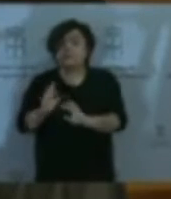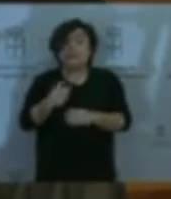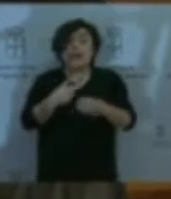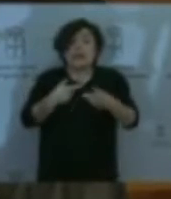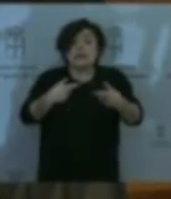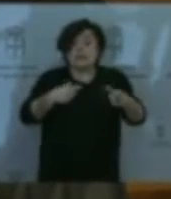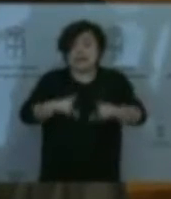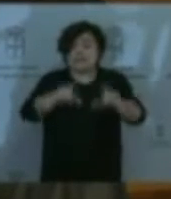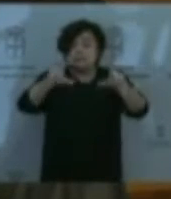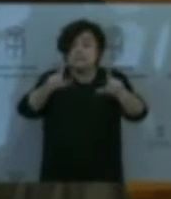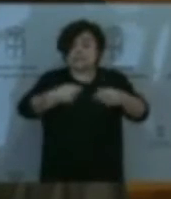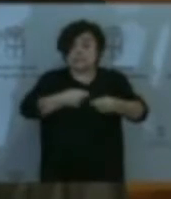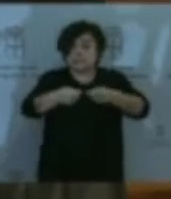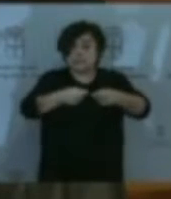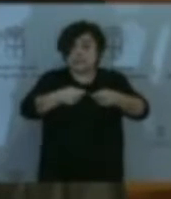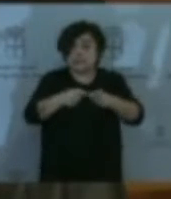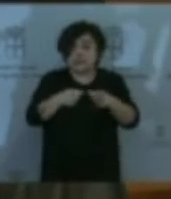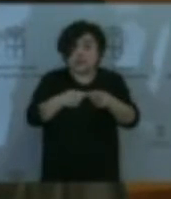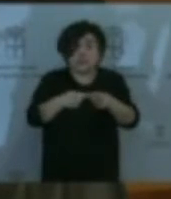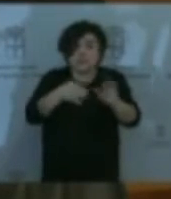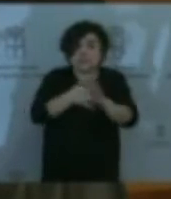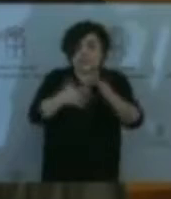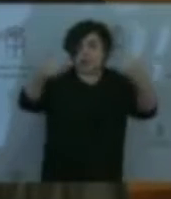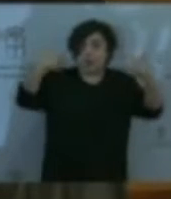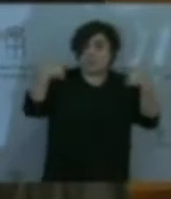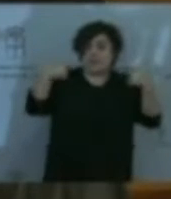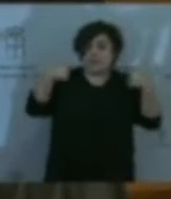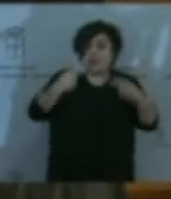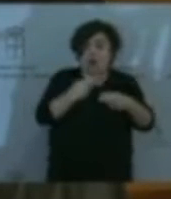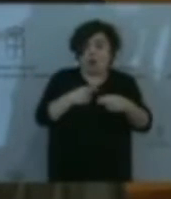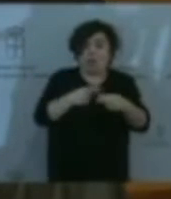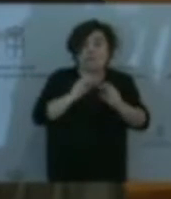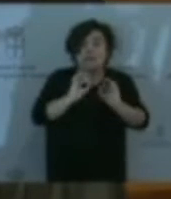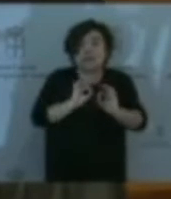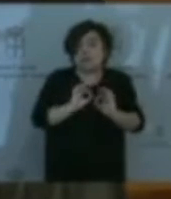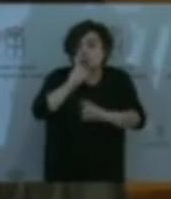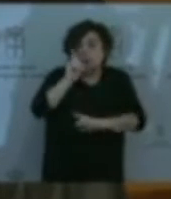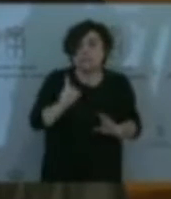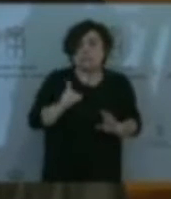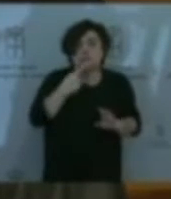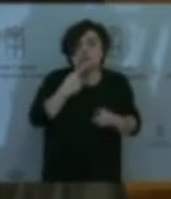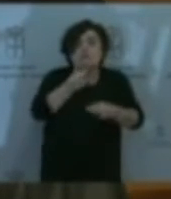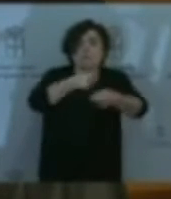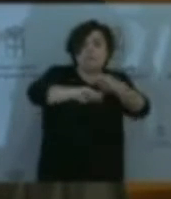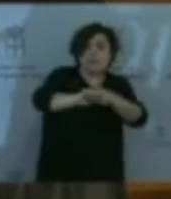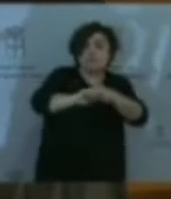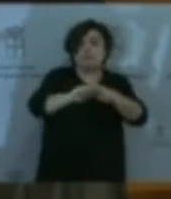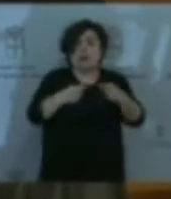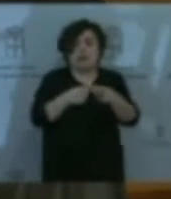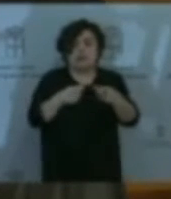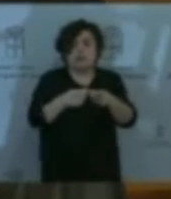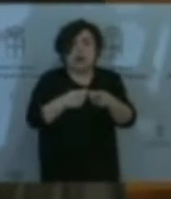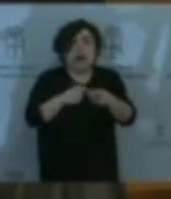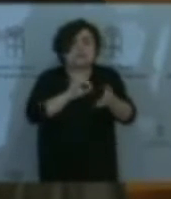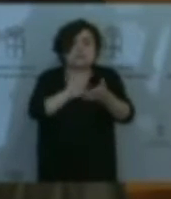competencia y atienden no solo a la venta de billetes de servicios regionales, sino a servicios nacionales que tampoco son de competencia autonómica. Desde un punto de